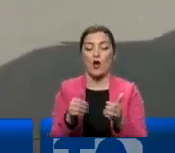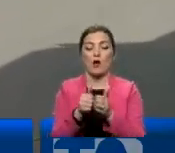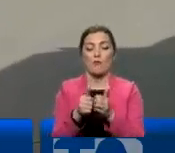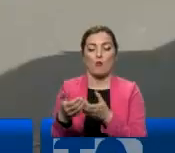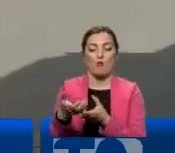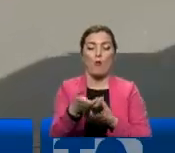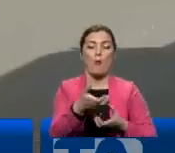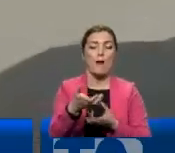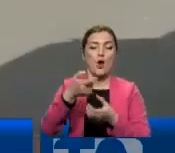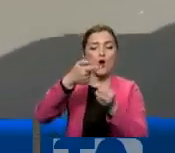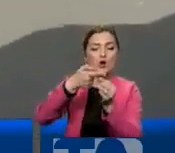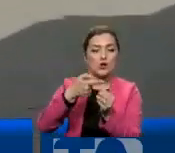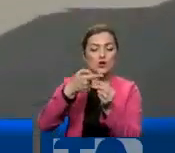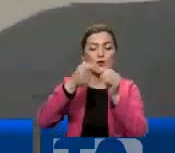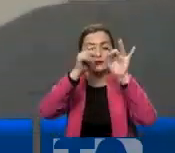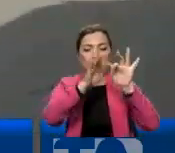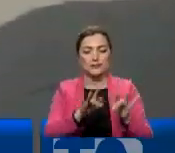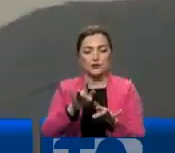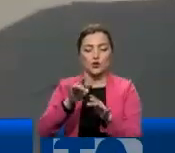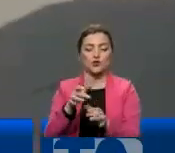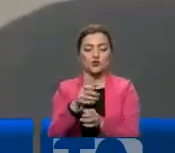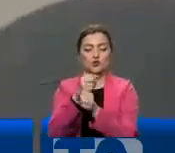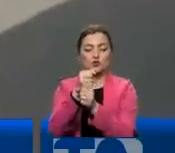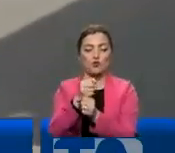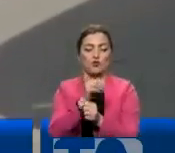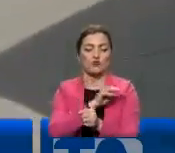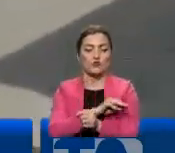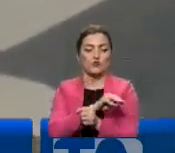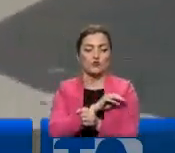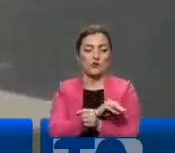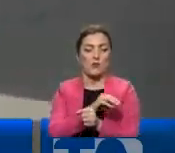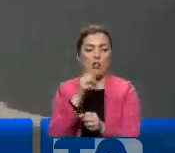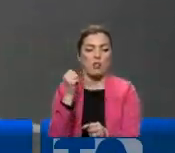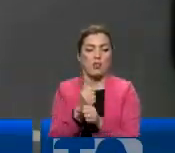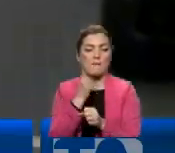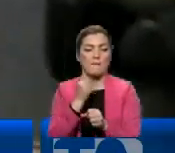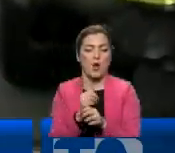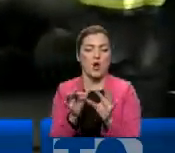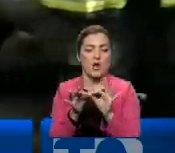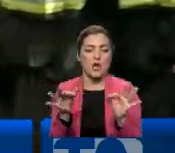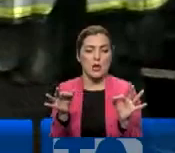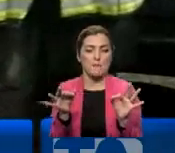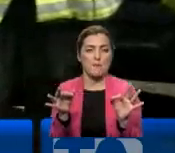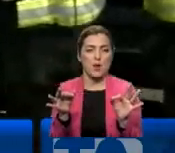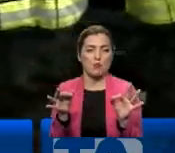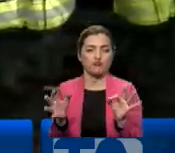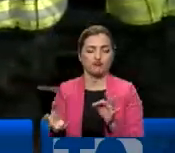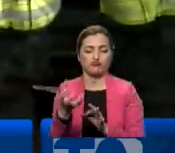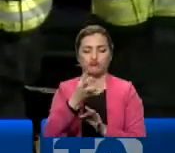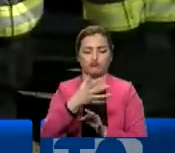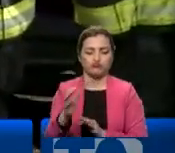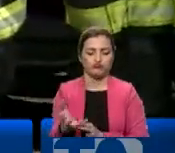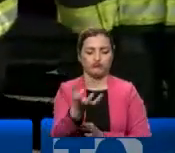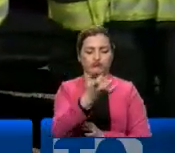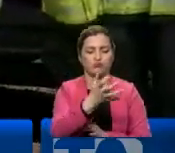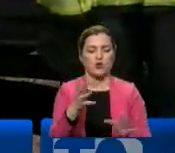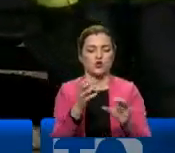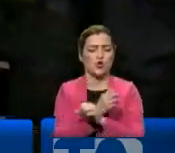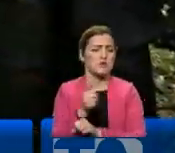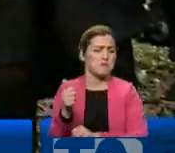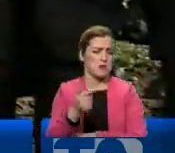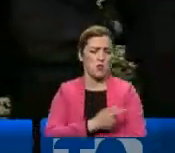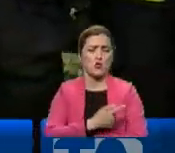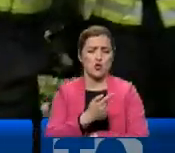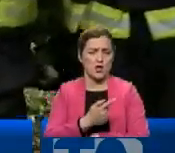de Bomberos de Quito y también de la Secretaría de Seguridad, que han realizado las tareas de remoción de escombros desde esa misma noche.